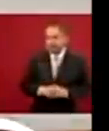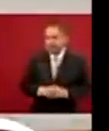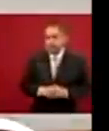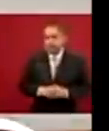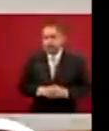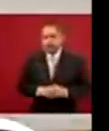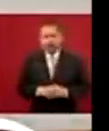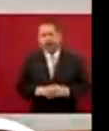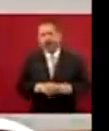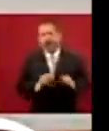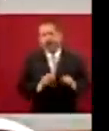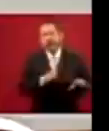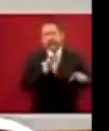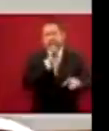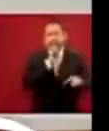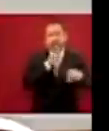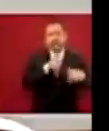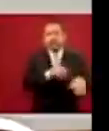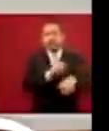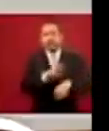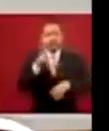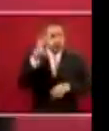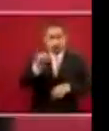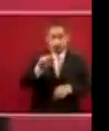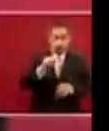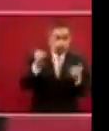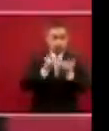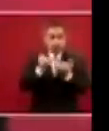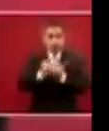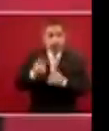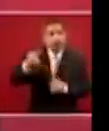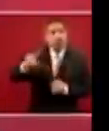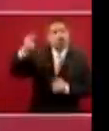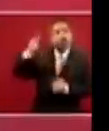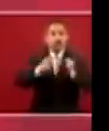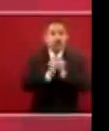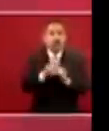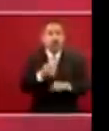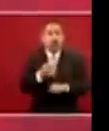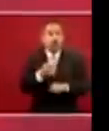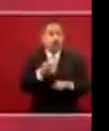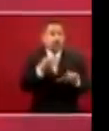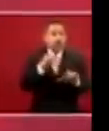impunidad, que no es como en los gobiernos anteriores.